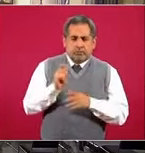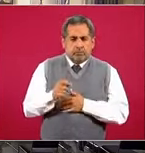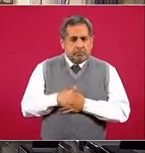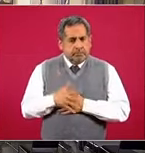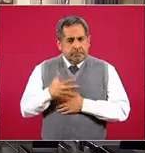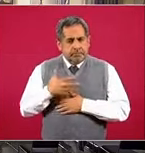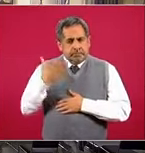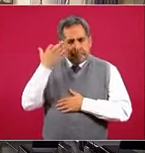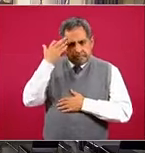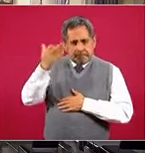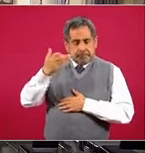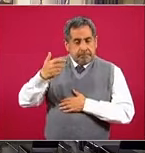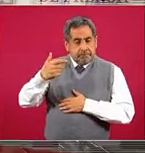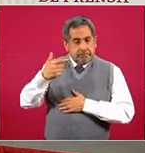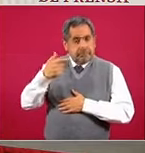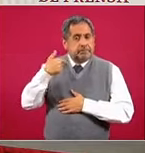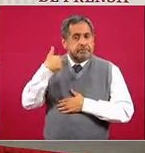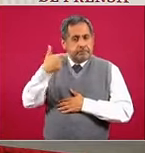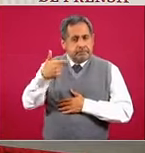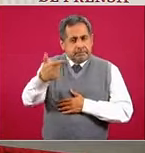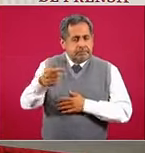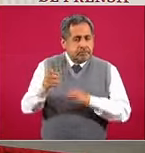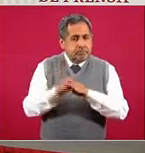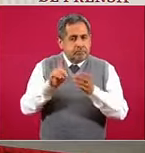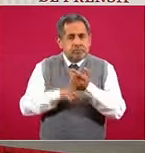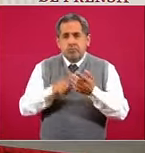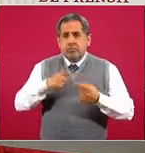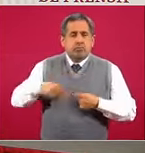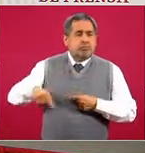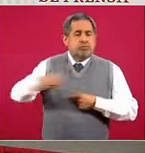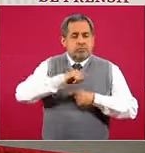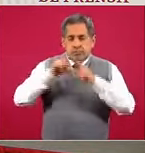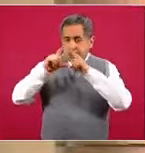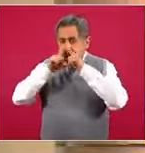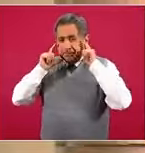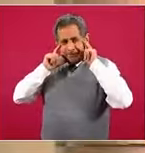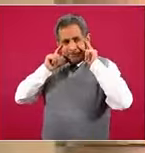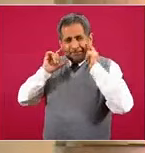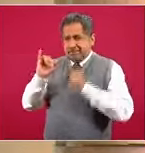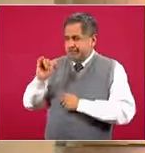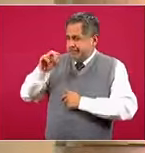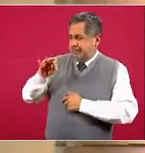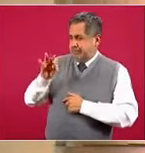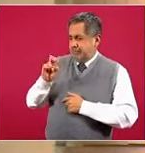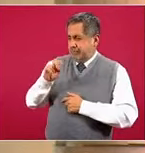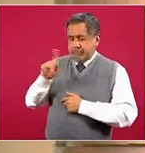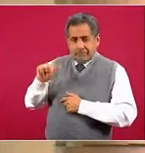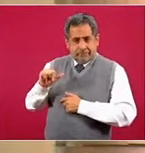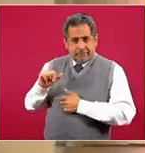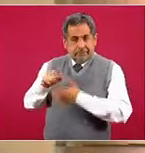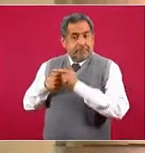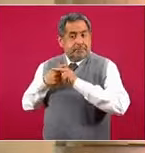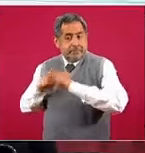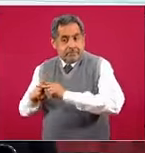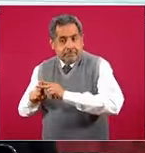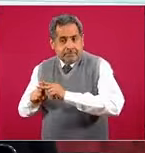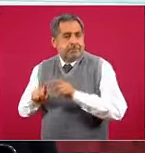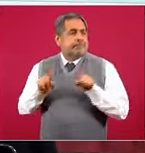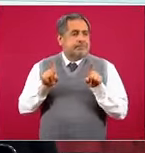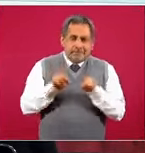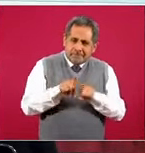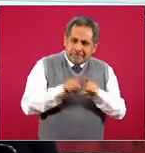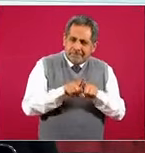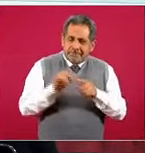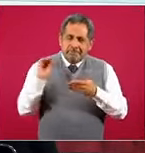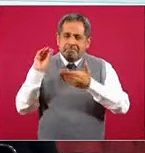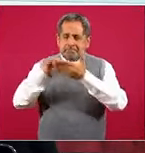al tiempo en el que clásicamente los casos de influenza empiezan a crecer, aquí lo vamos a ver también,